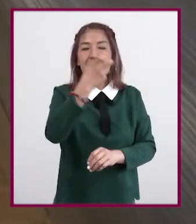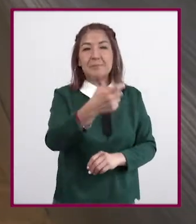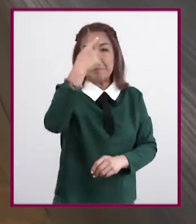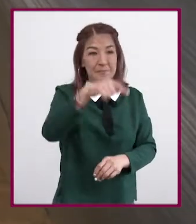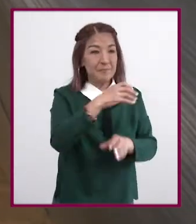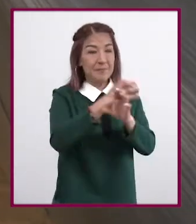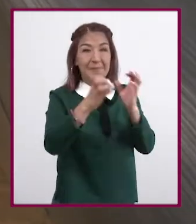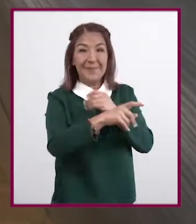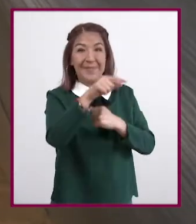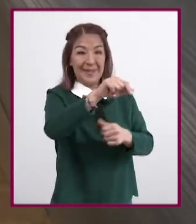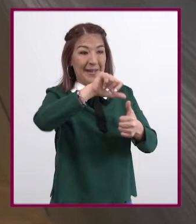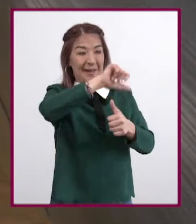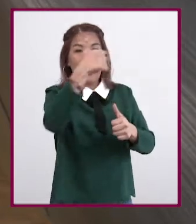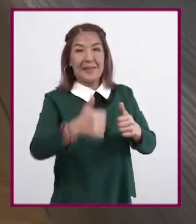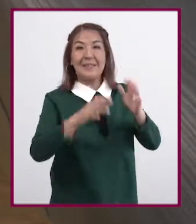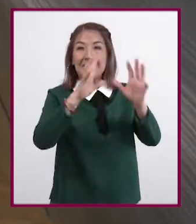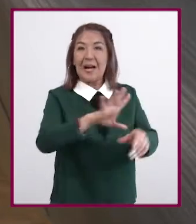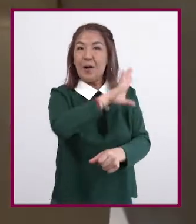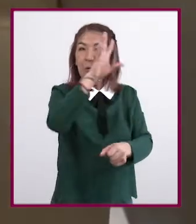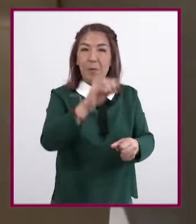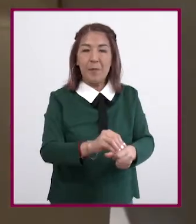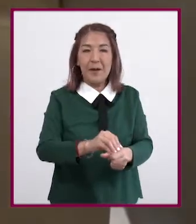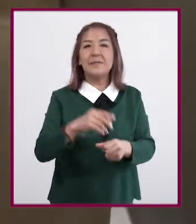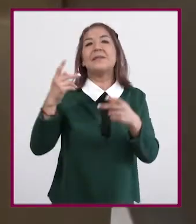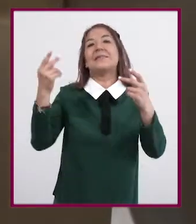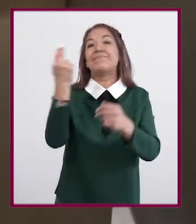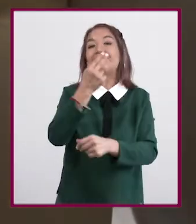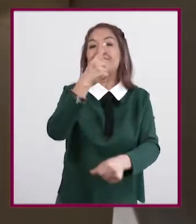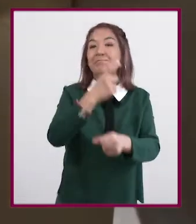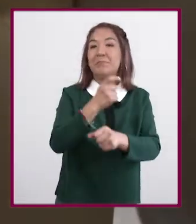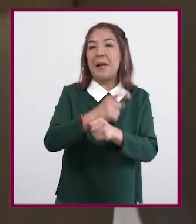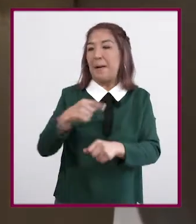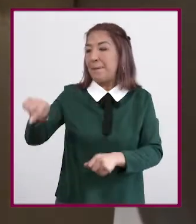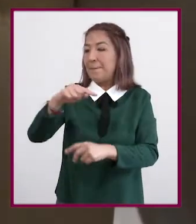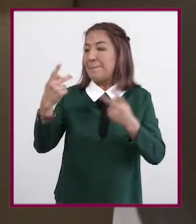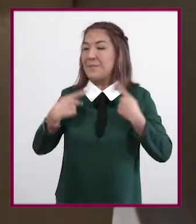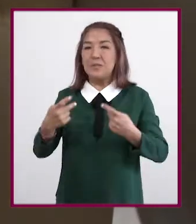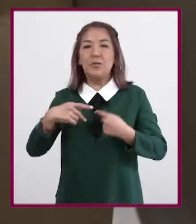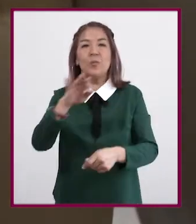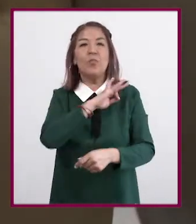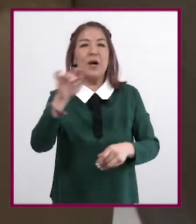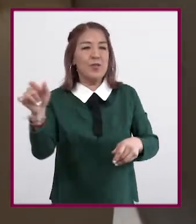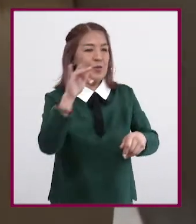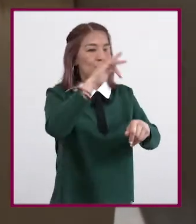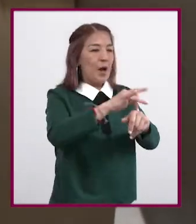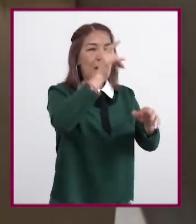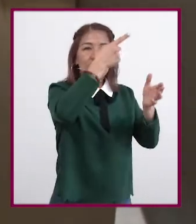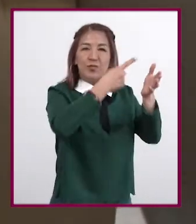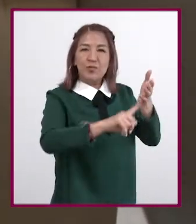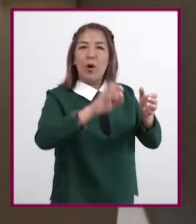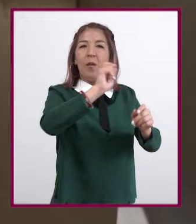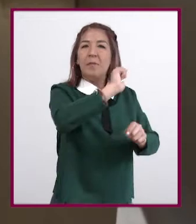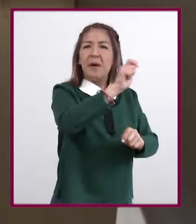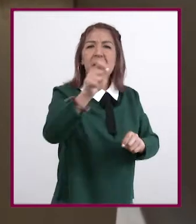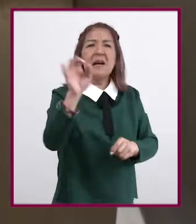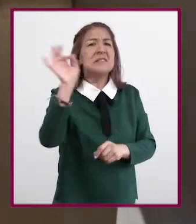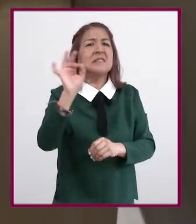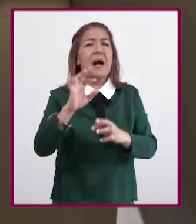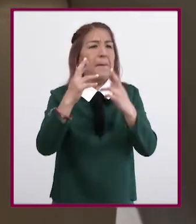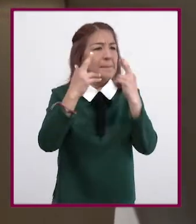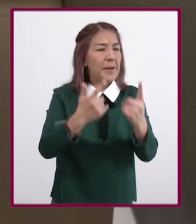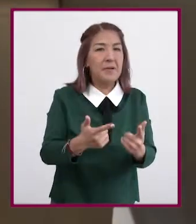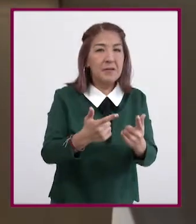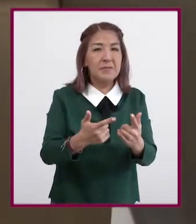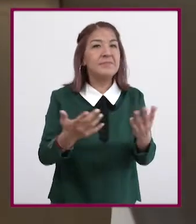la pieza esté completa, el público la pueda tocar y la pueda activar. ¿Y qué pasa si se descompone la pieza?